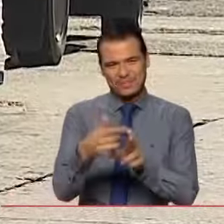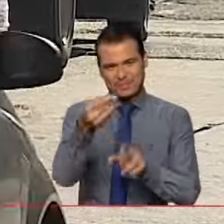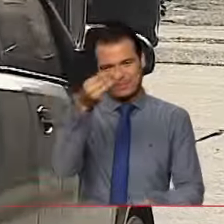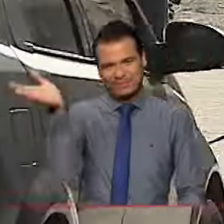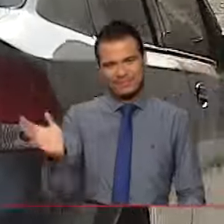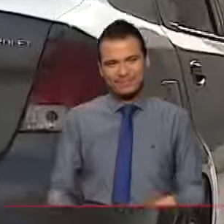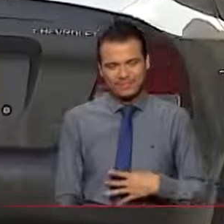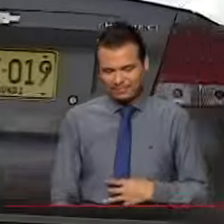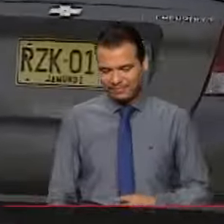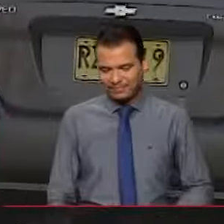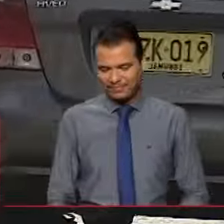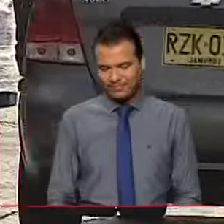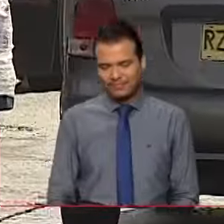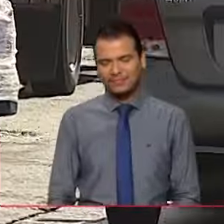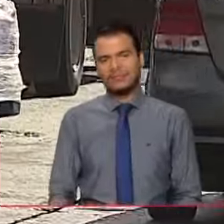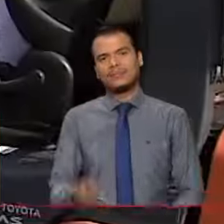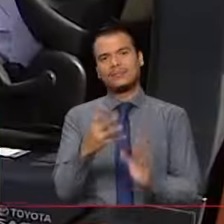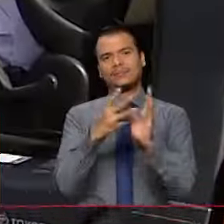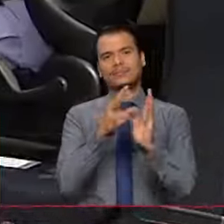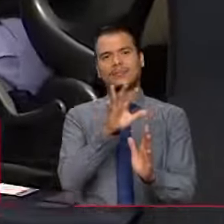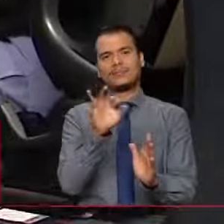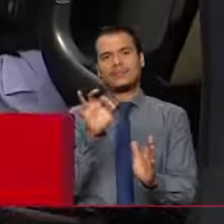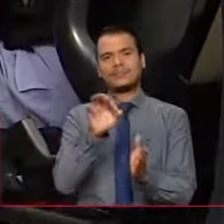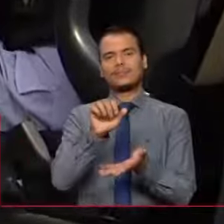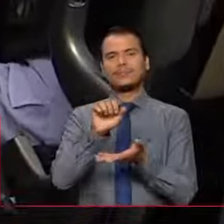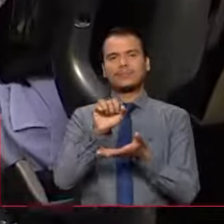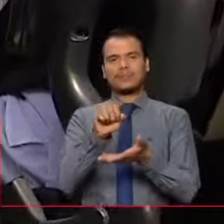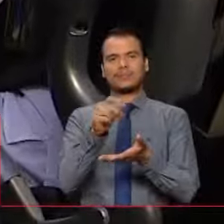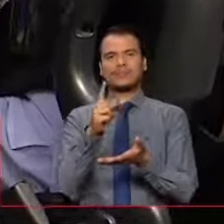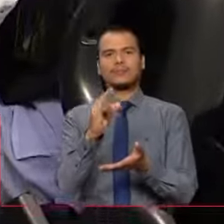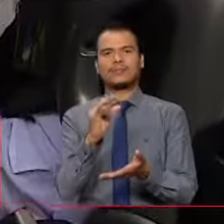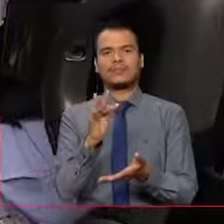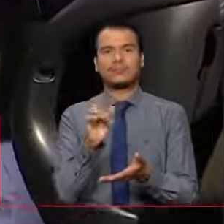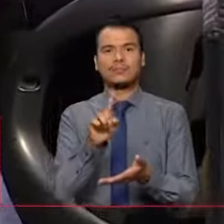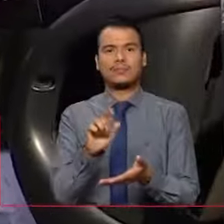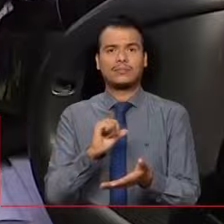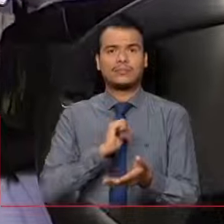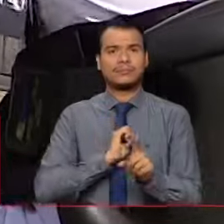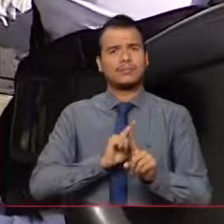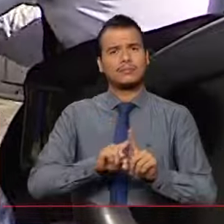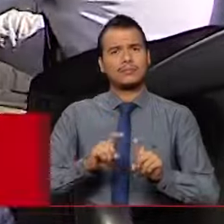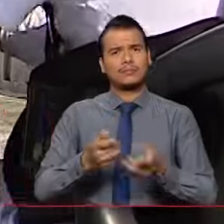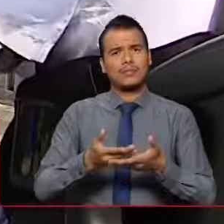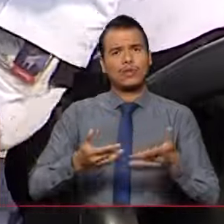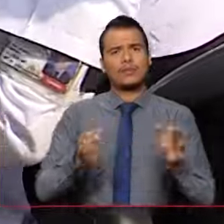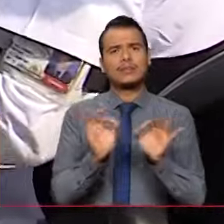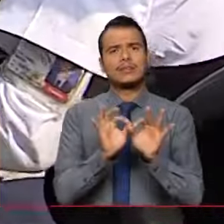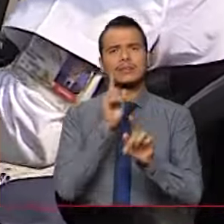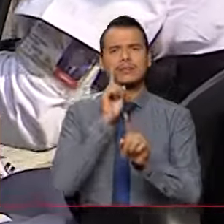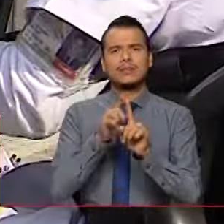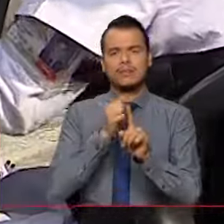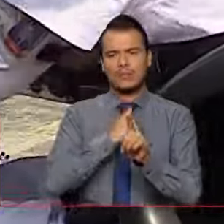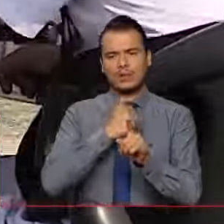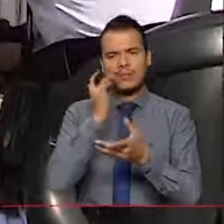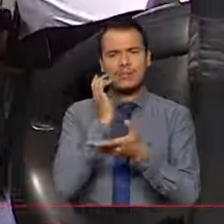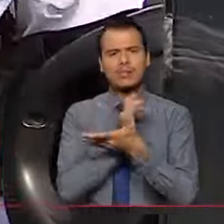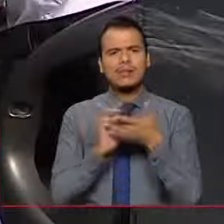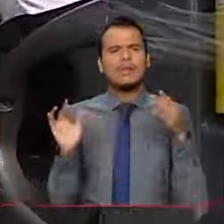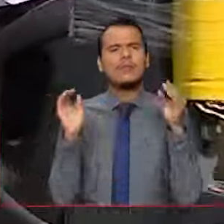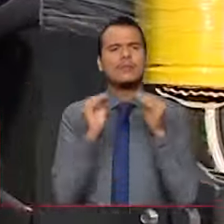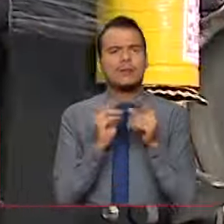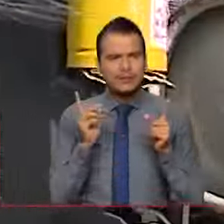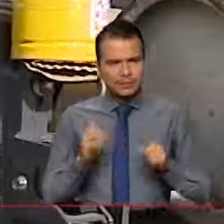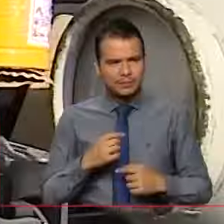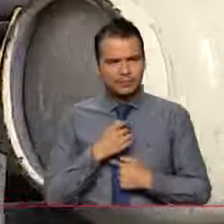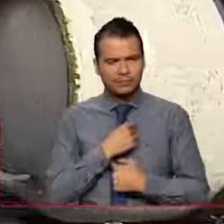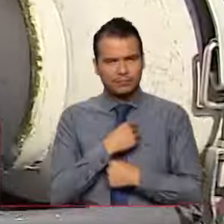Son un poco más de 4.500 kits que contienen productos básicos para la higiene personal, pero también para el cuidado de sus prendas.